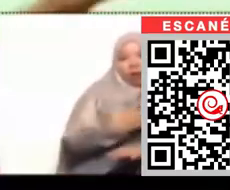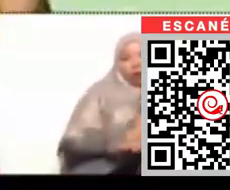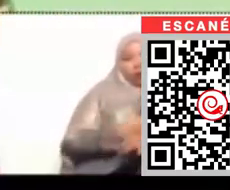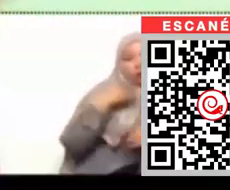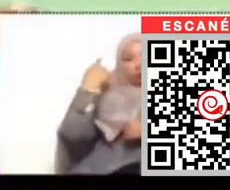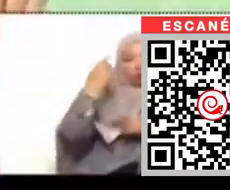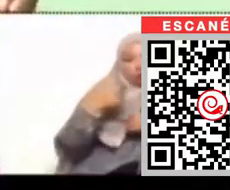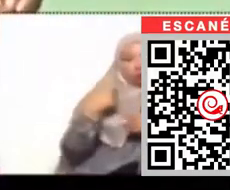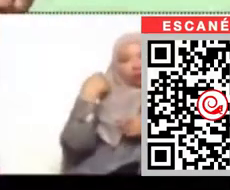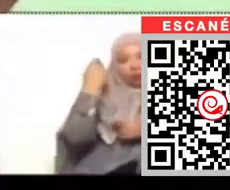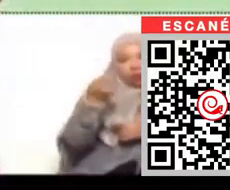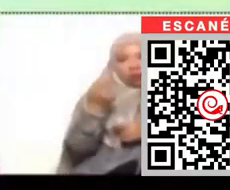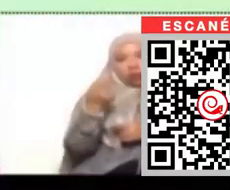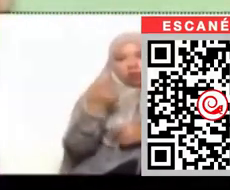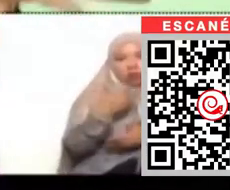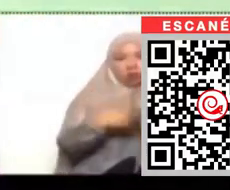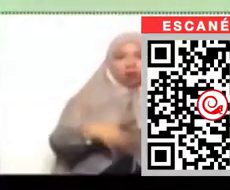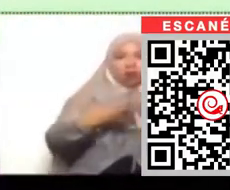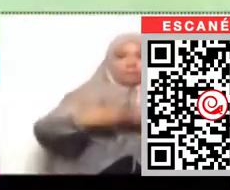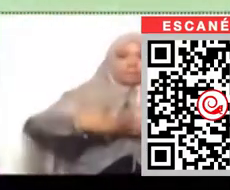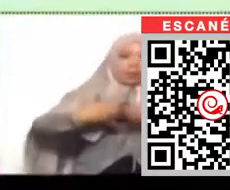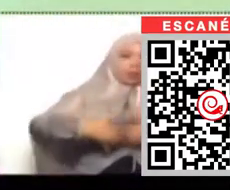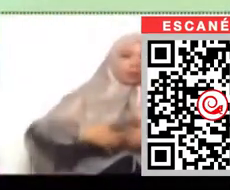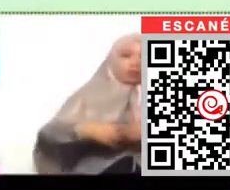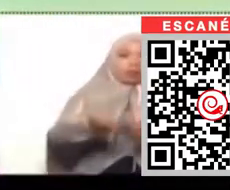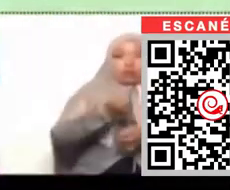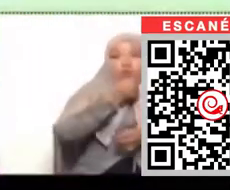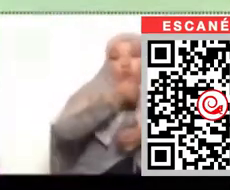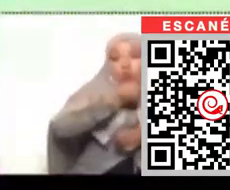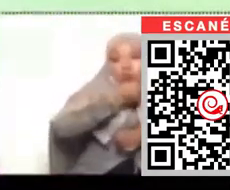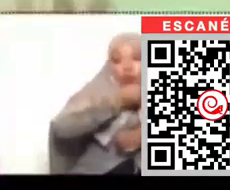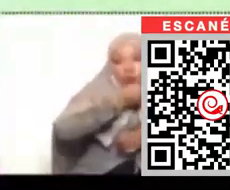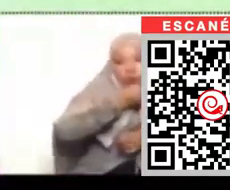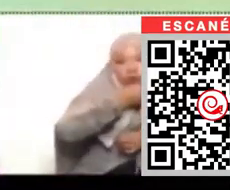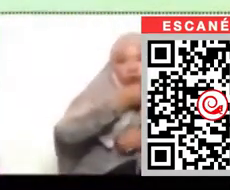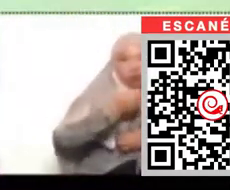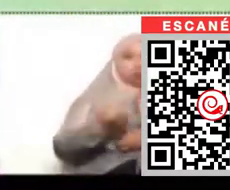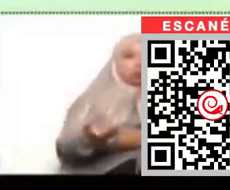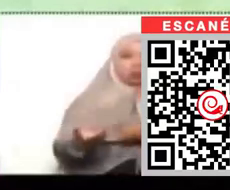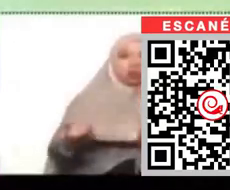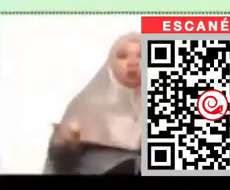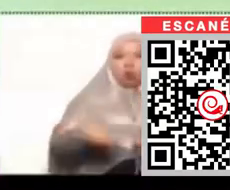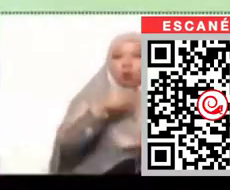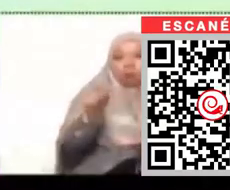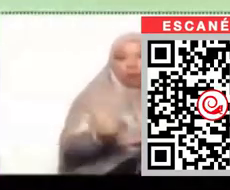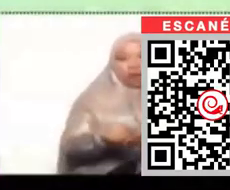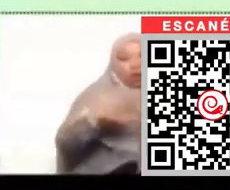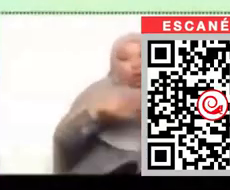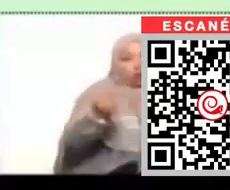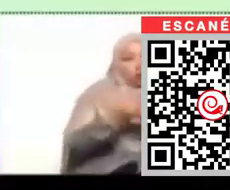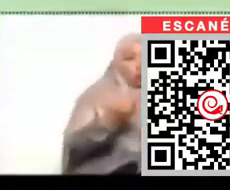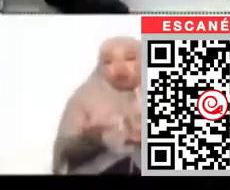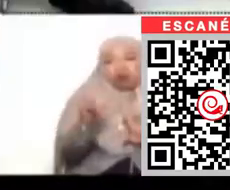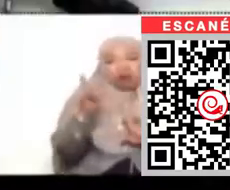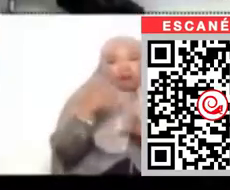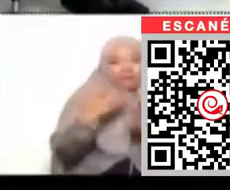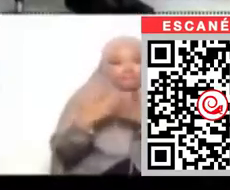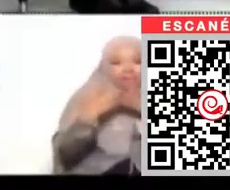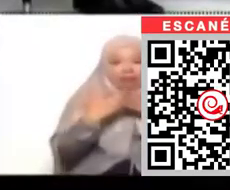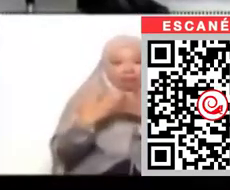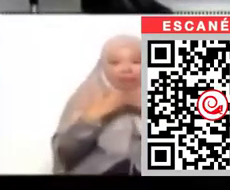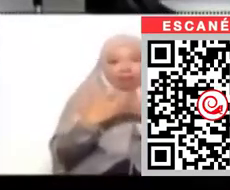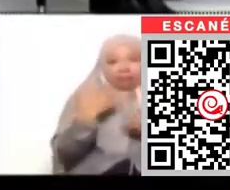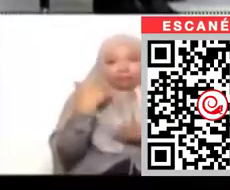Joao de Gouveia en PDVSA, la campiña donde había una concentración. Entonces, de allí calzaba completamente todo lo que ahí ocurría. Así